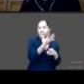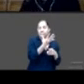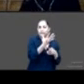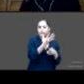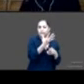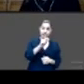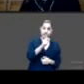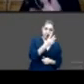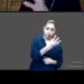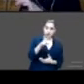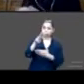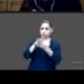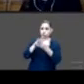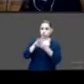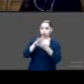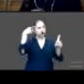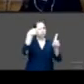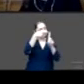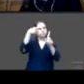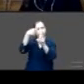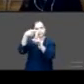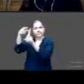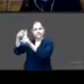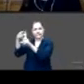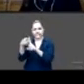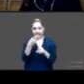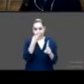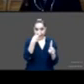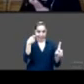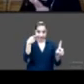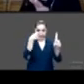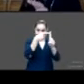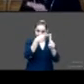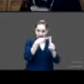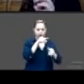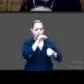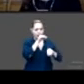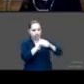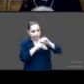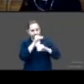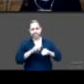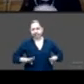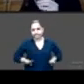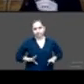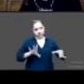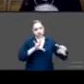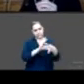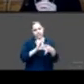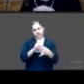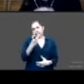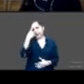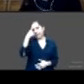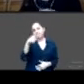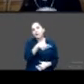federativa. La que sigue, por favor. Lo que nos va a permitir determinar cuál es el número de embarazos que la estrategia